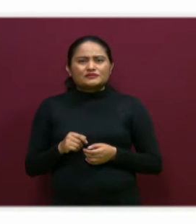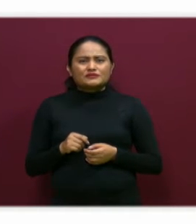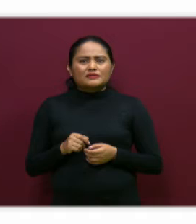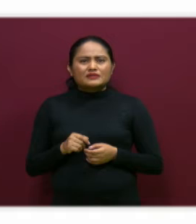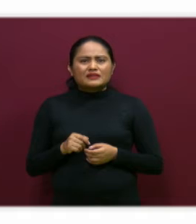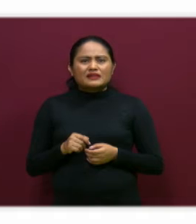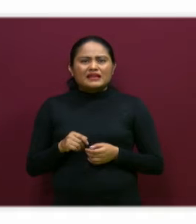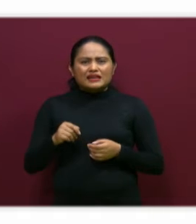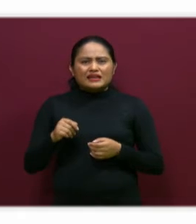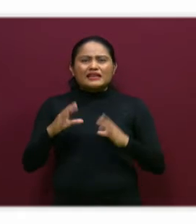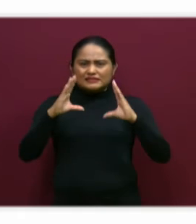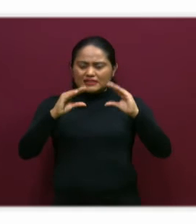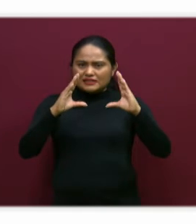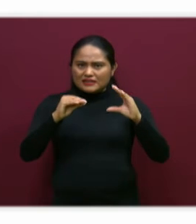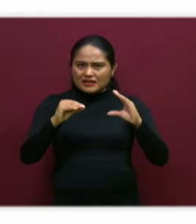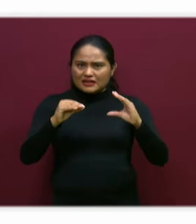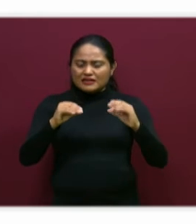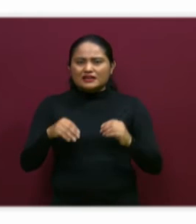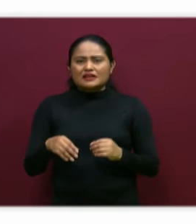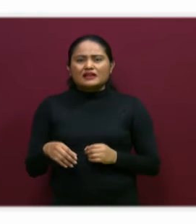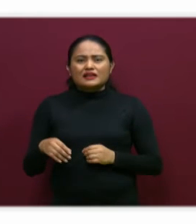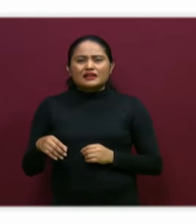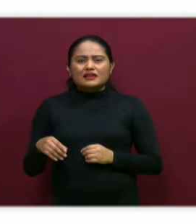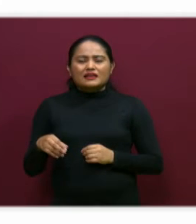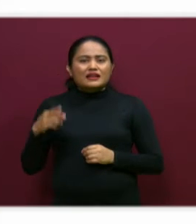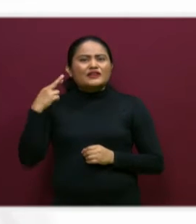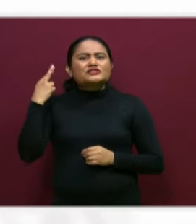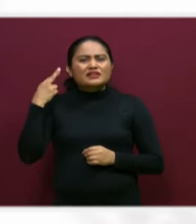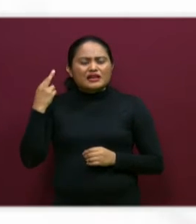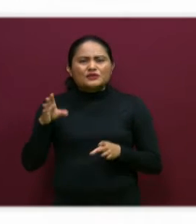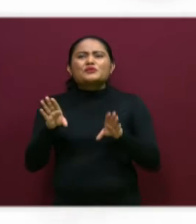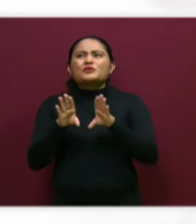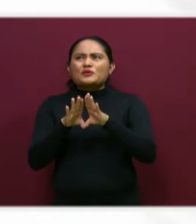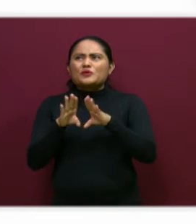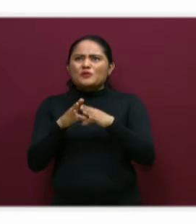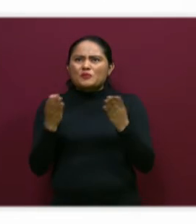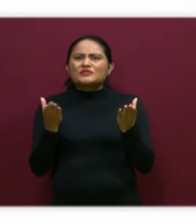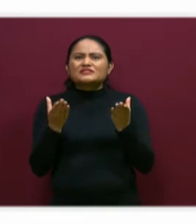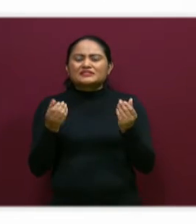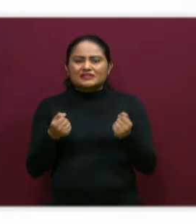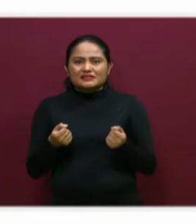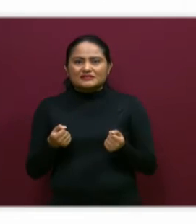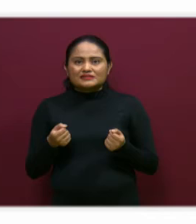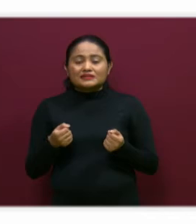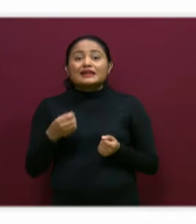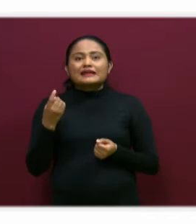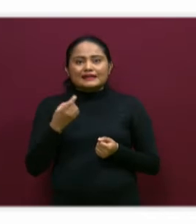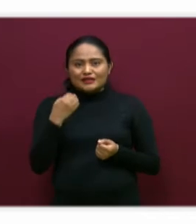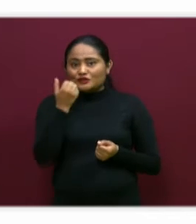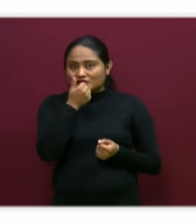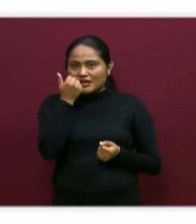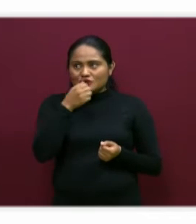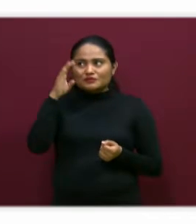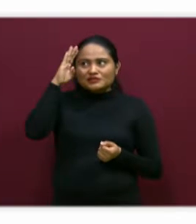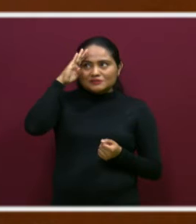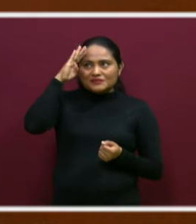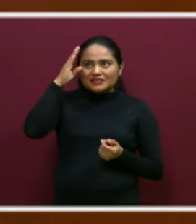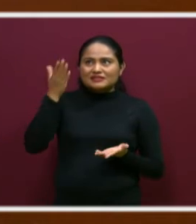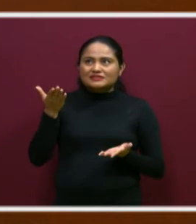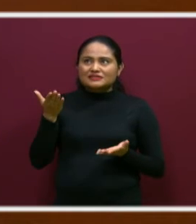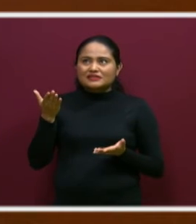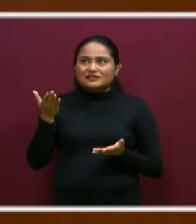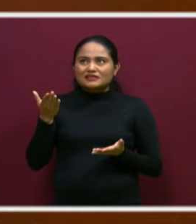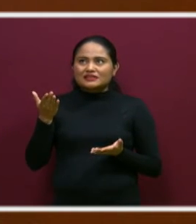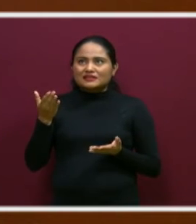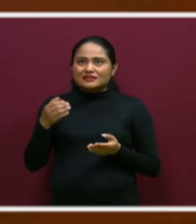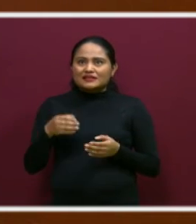y que los participantes tengan esta posibilidad de poder pensar en un programa de radio en él van a poder construir lo van a